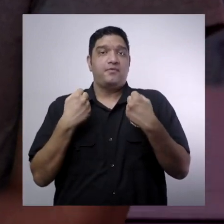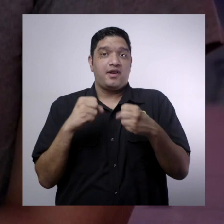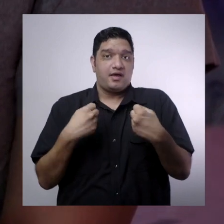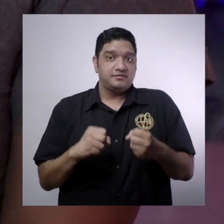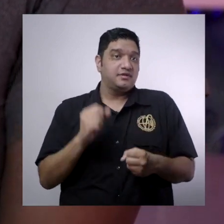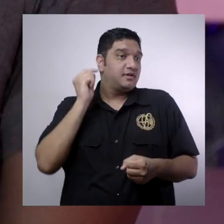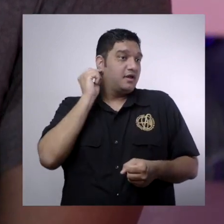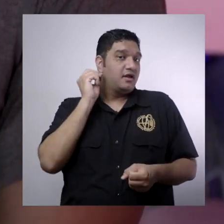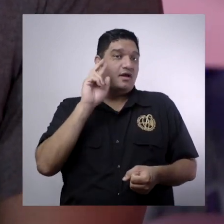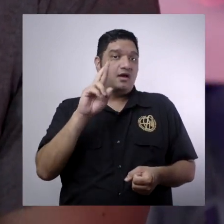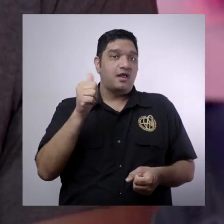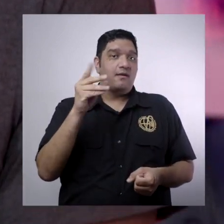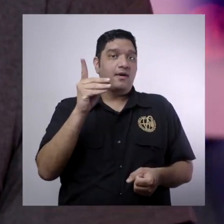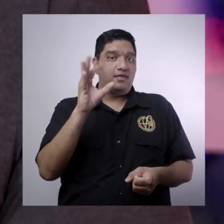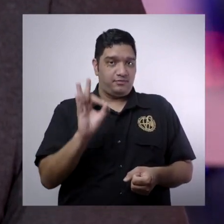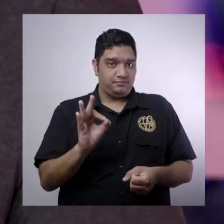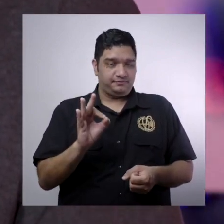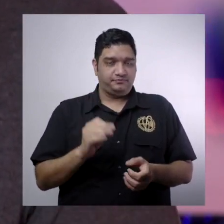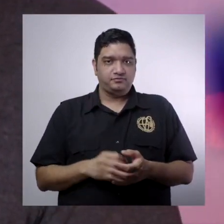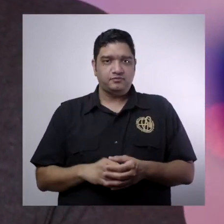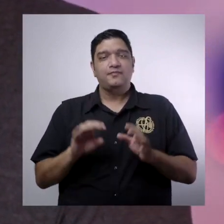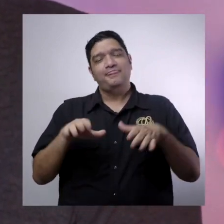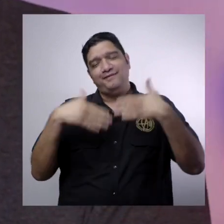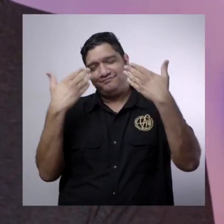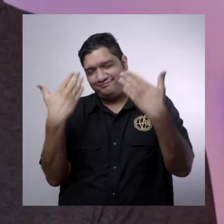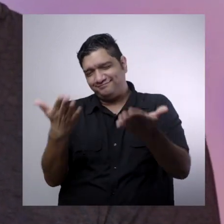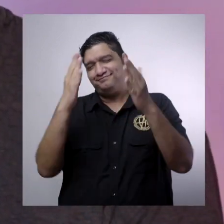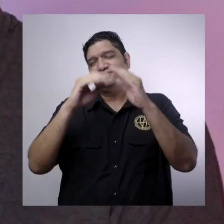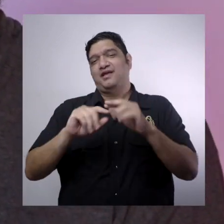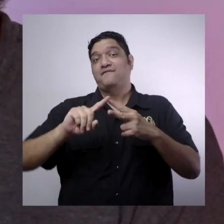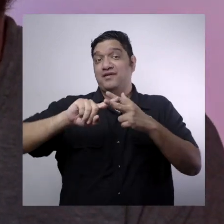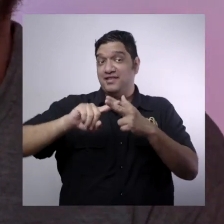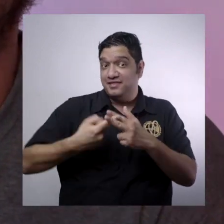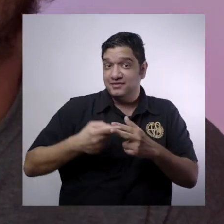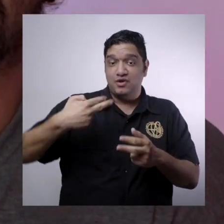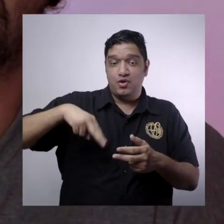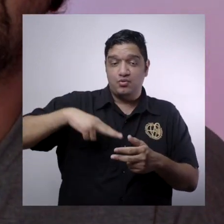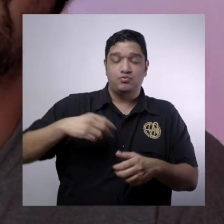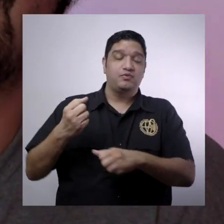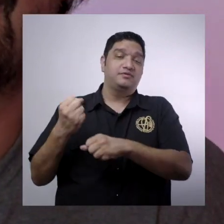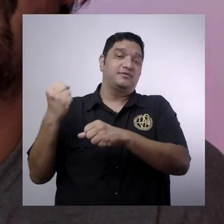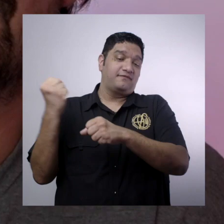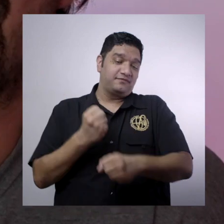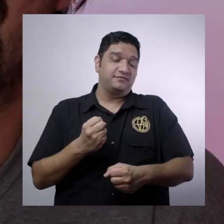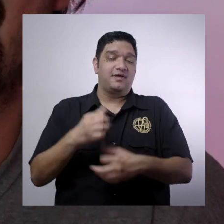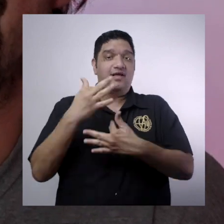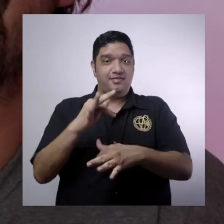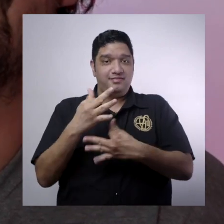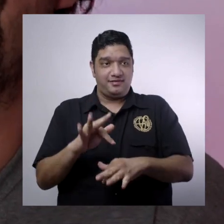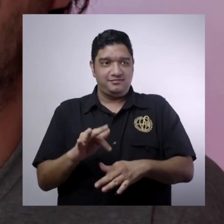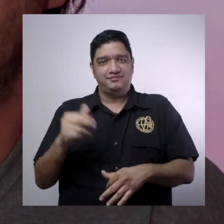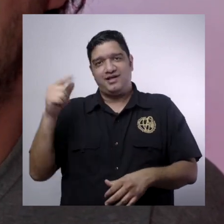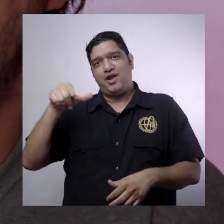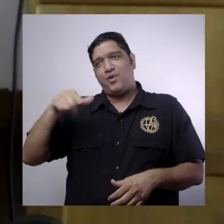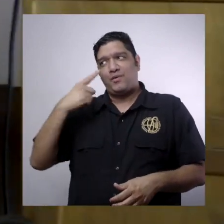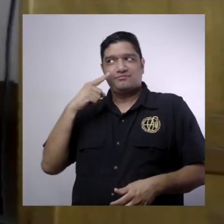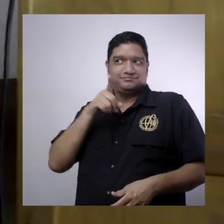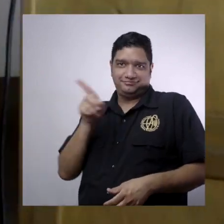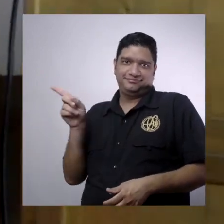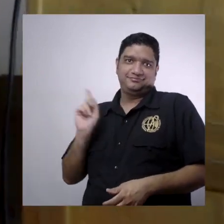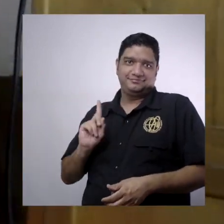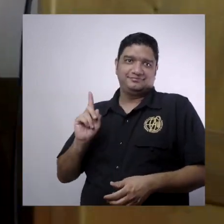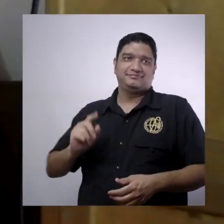grabado. Y ese fue el origen del taller experimental de gráfica, que es el lugar en el que nos encontramos ahora.